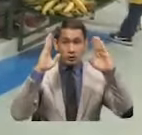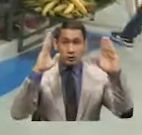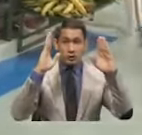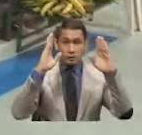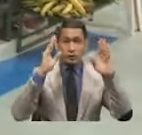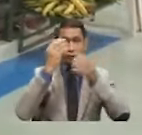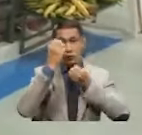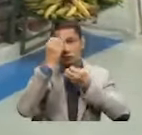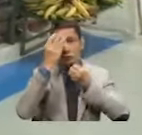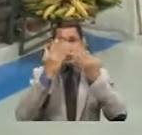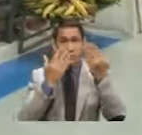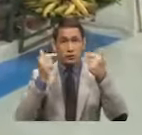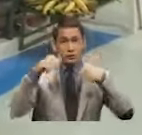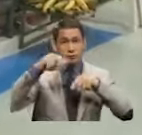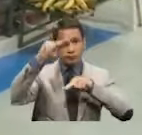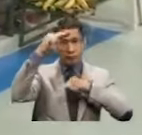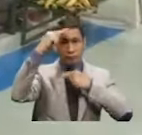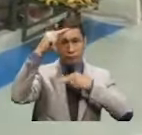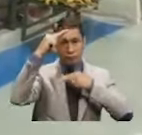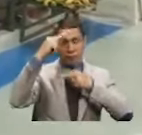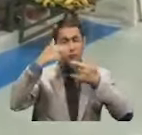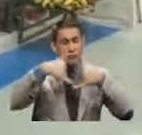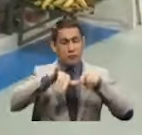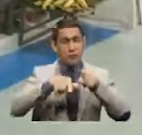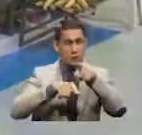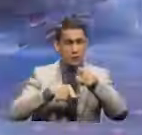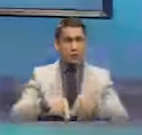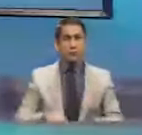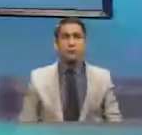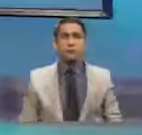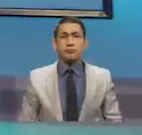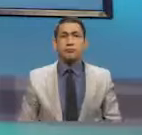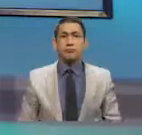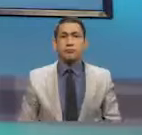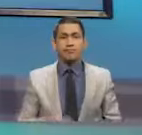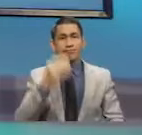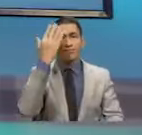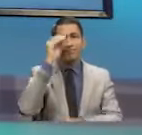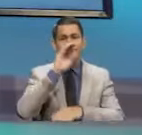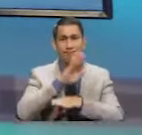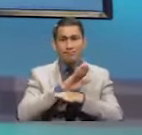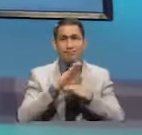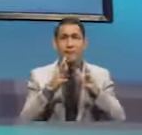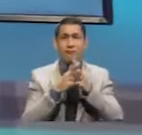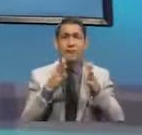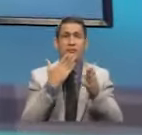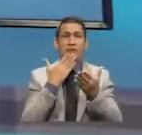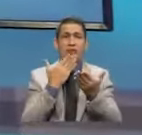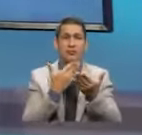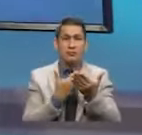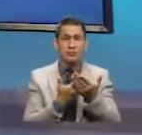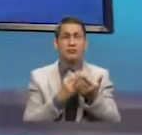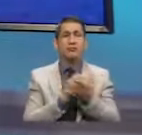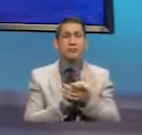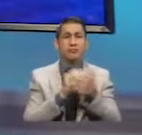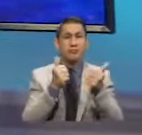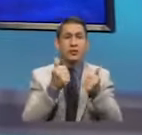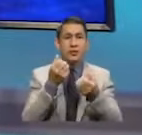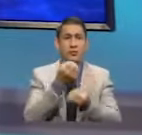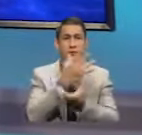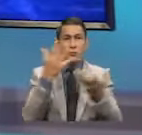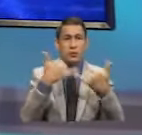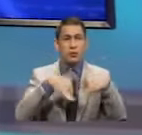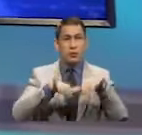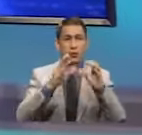esta información aquí en el noticiero. Mientras tanto, ustedes tienen más en estudio. Buenas tardes. Muy buenas tardes, muchísimas gracias Carlita por tu informe. Seguimos